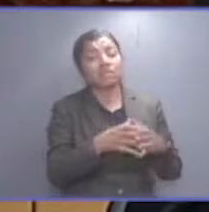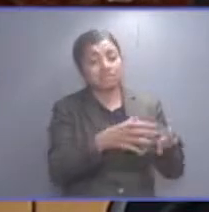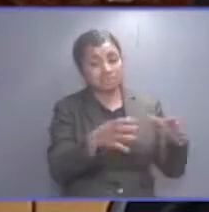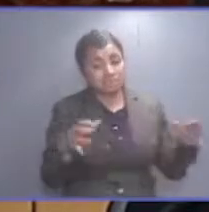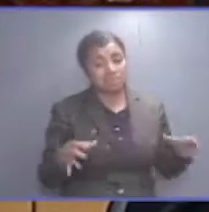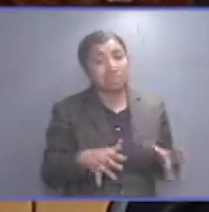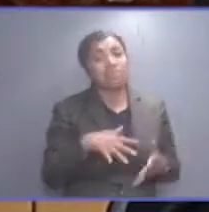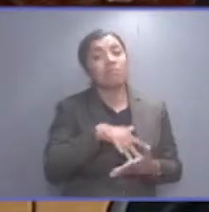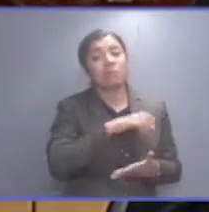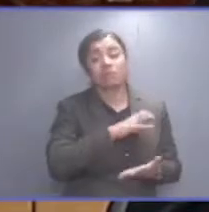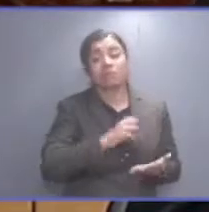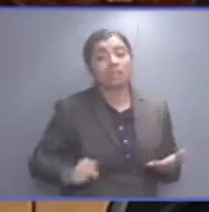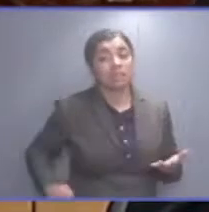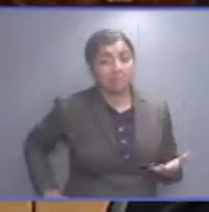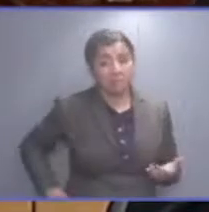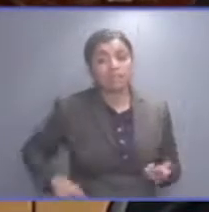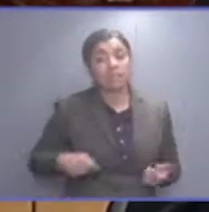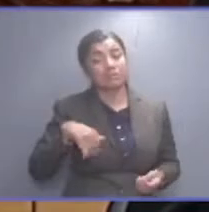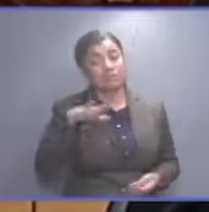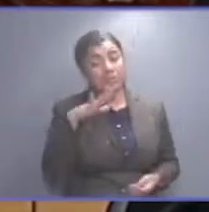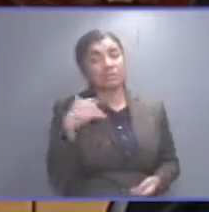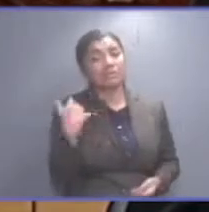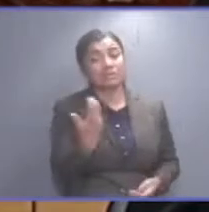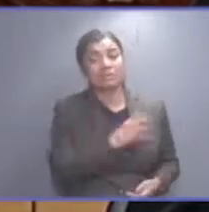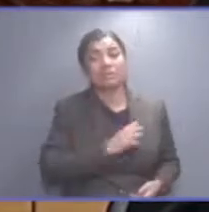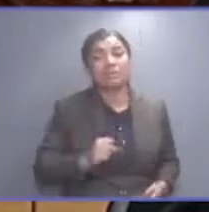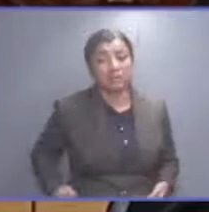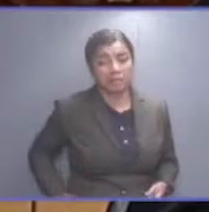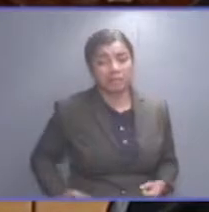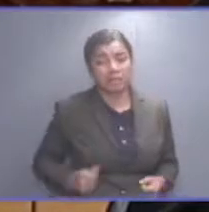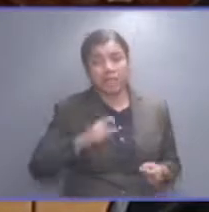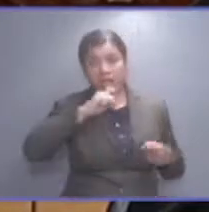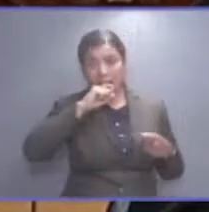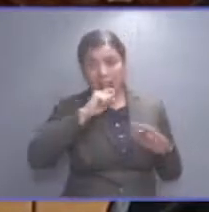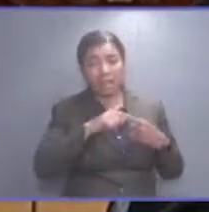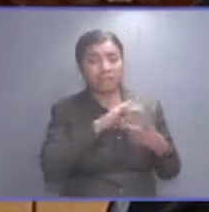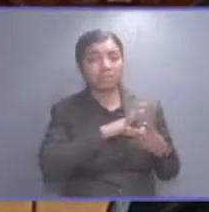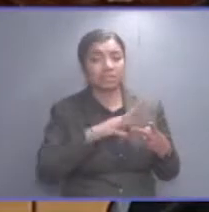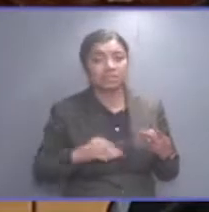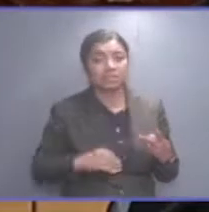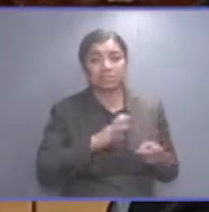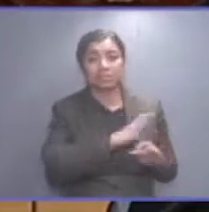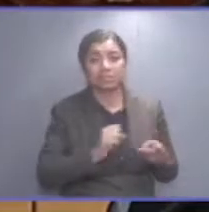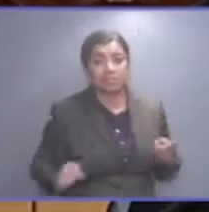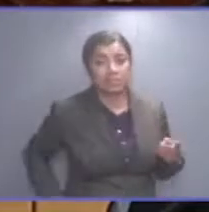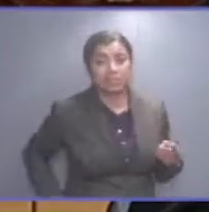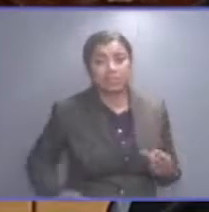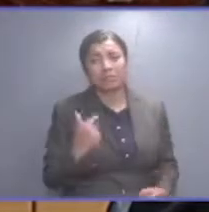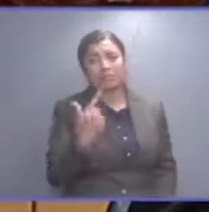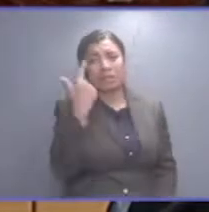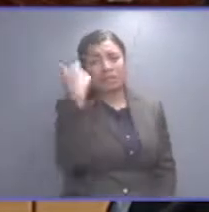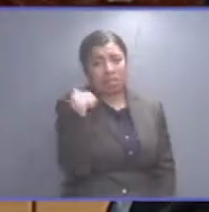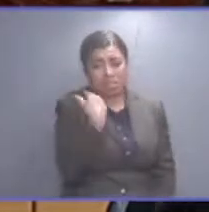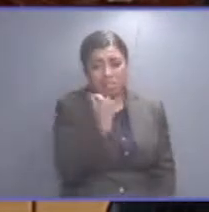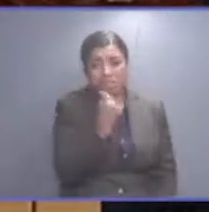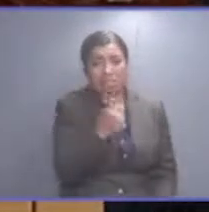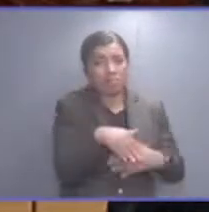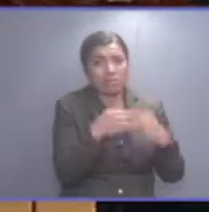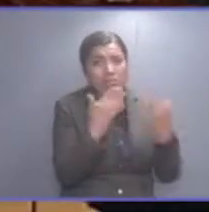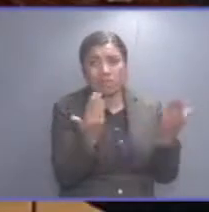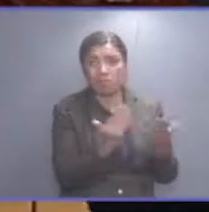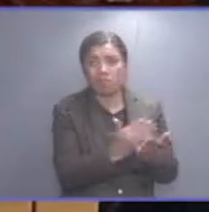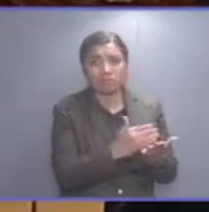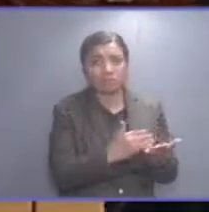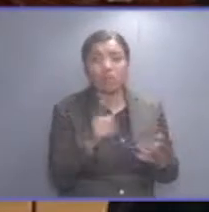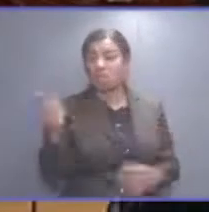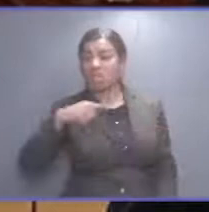los salvadoreños son vulnerables. La mayoría de nuestras familias salvadoreñas son de escasos recursos. Cuando ustedes